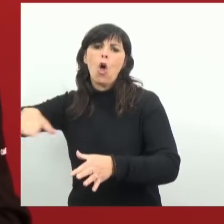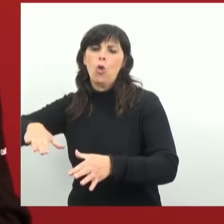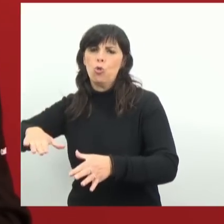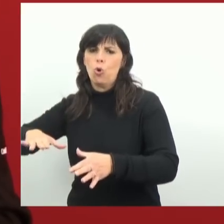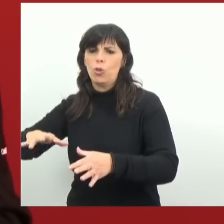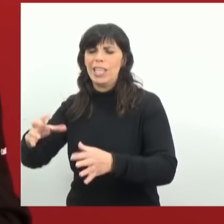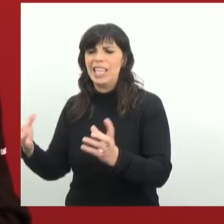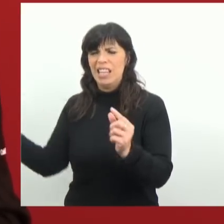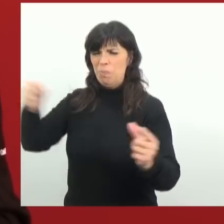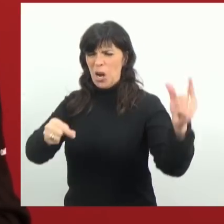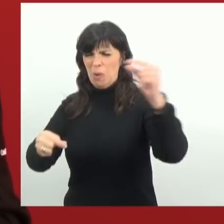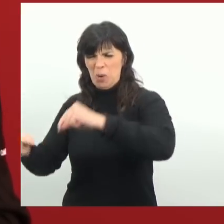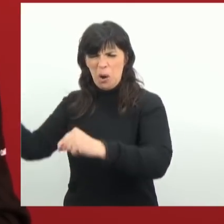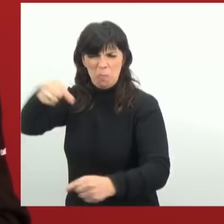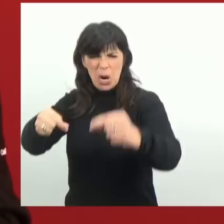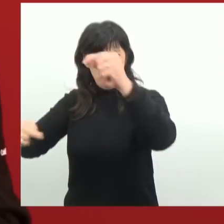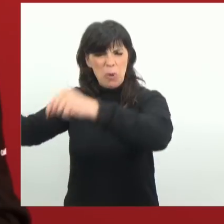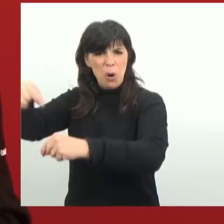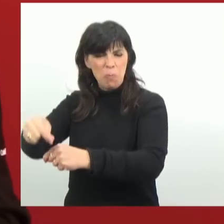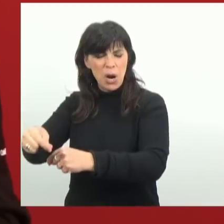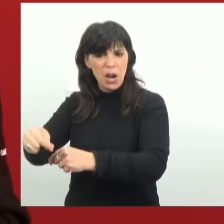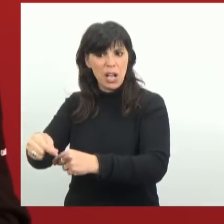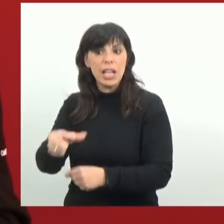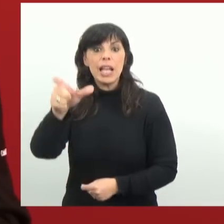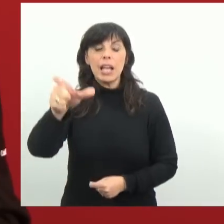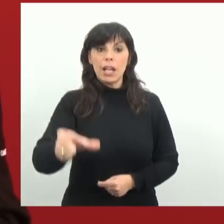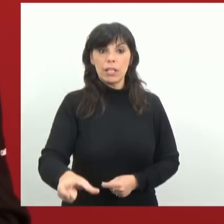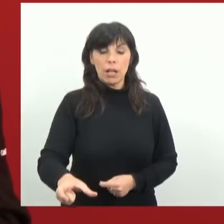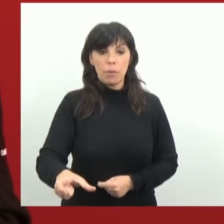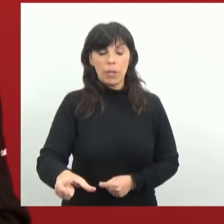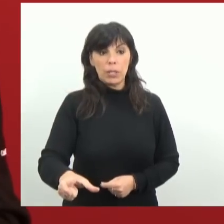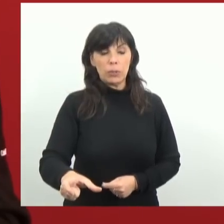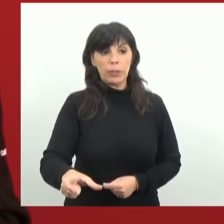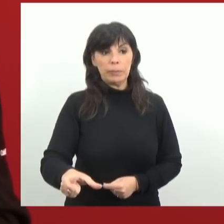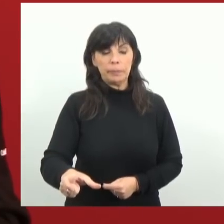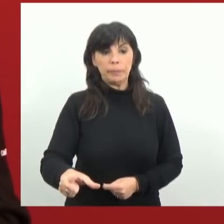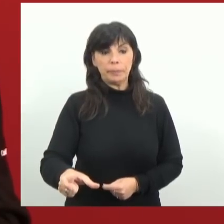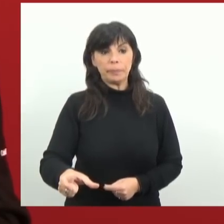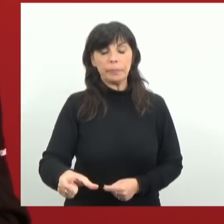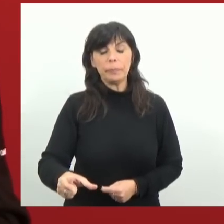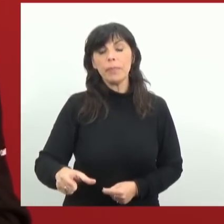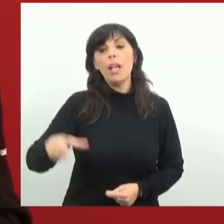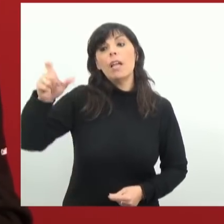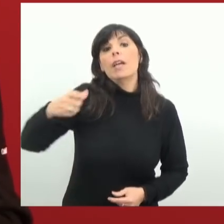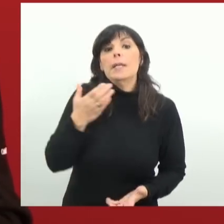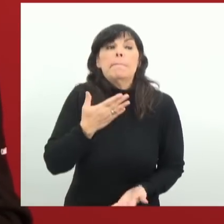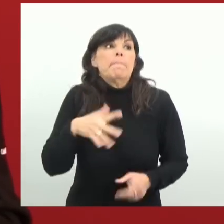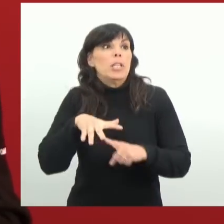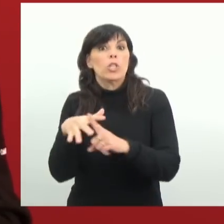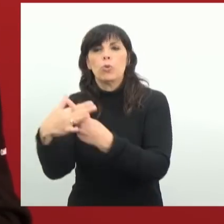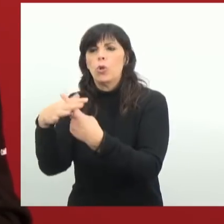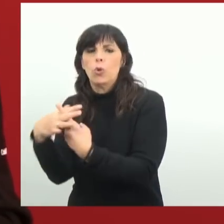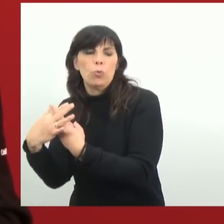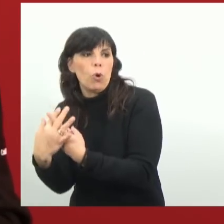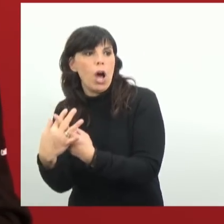las riquezas, ahogan la palabra y se hace infructuosa. Mas el que fue sembrado en buena tierra, este